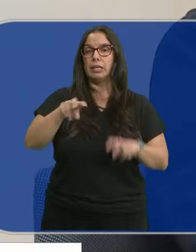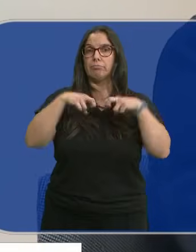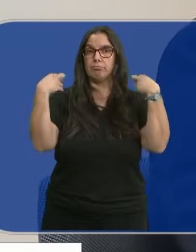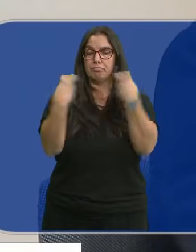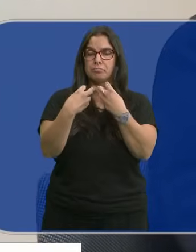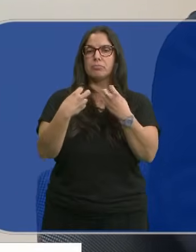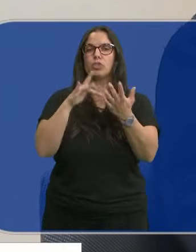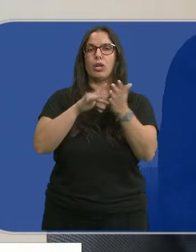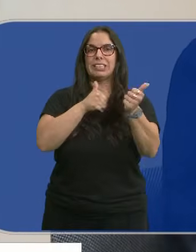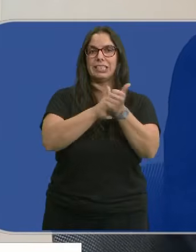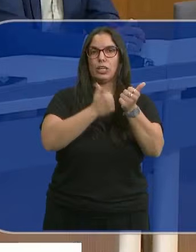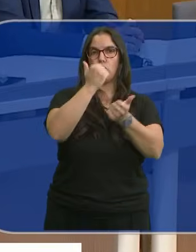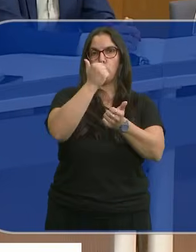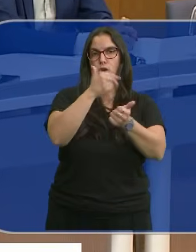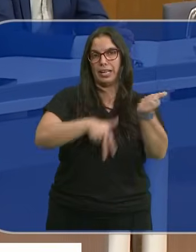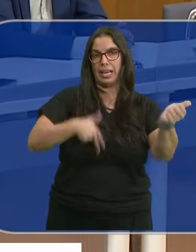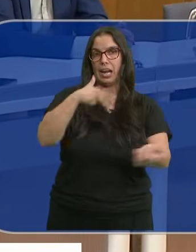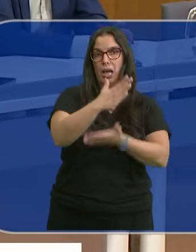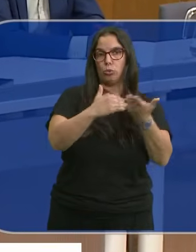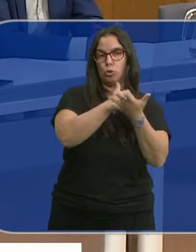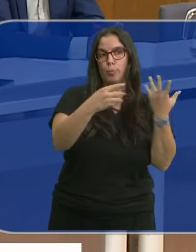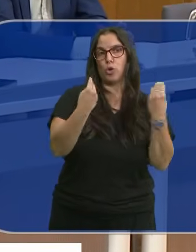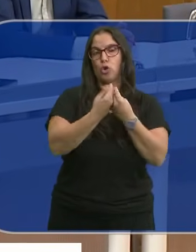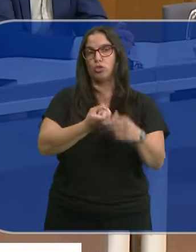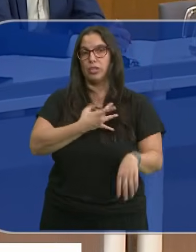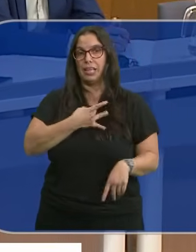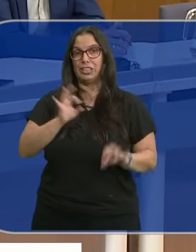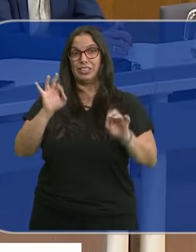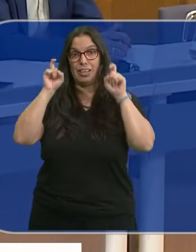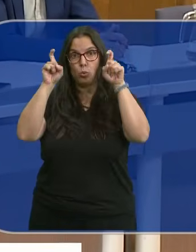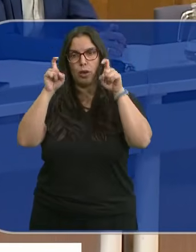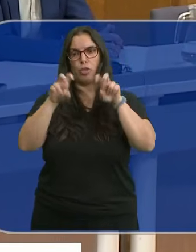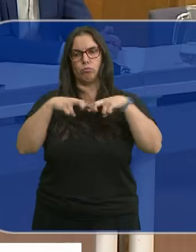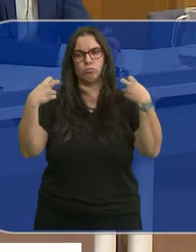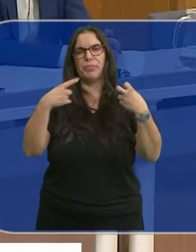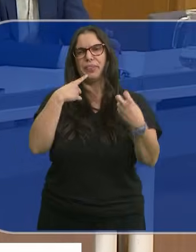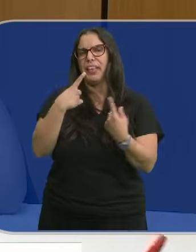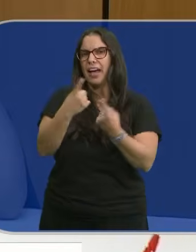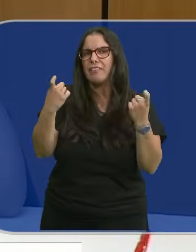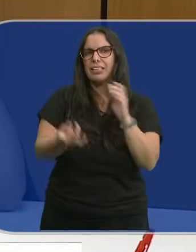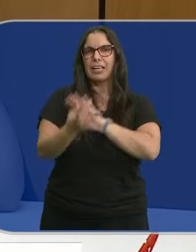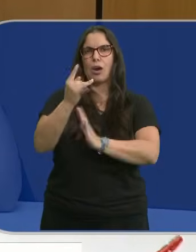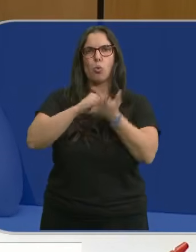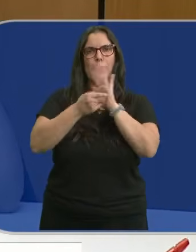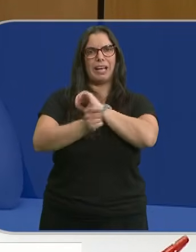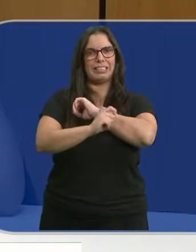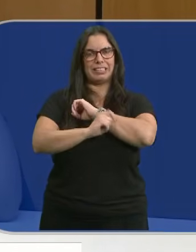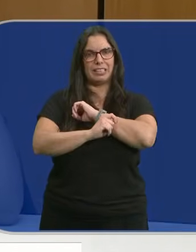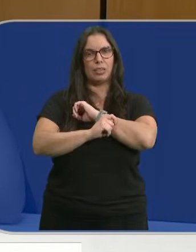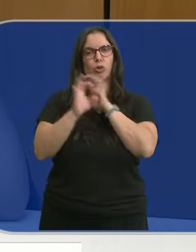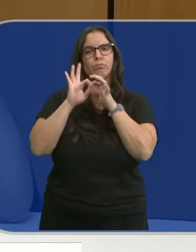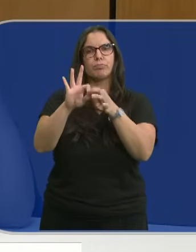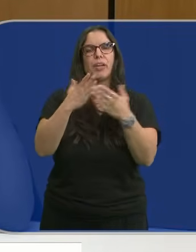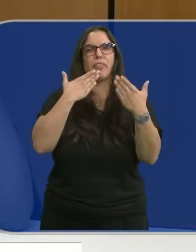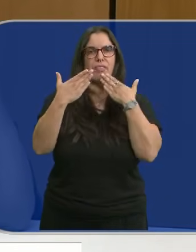encuentro que ha mantenido el secretario autonómico, Carlos Martínez, con los sindicatos educativos, ha plasmado la necesidad de crear un plan estratégico basado